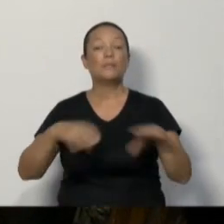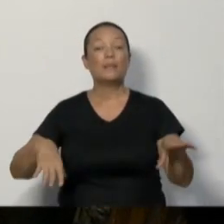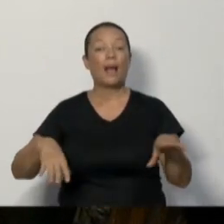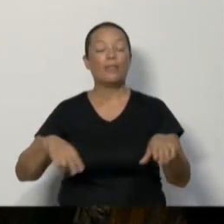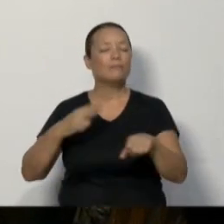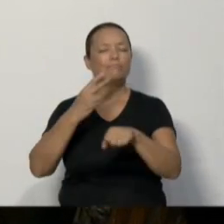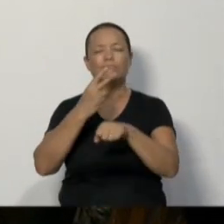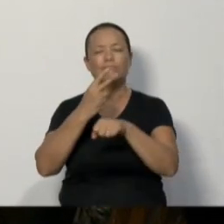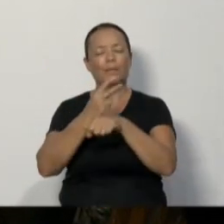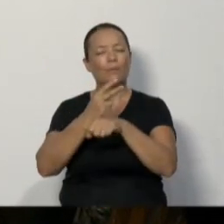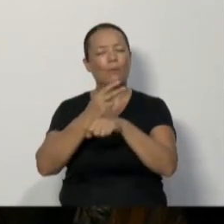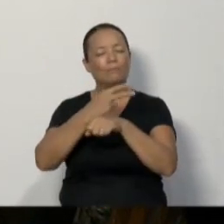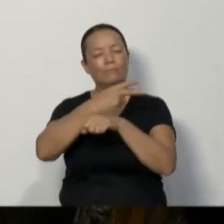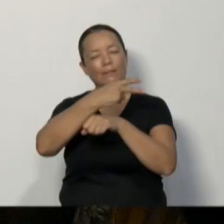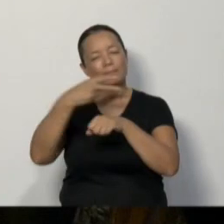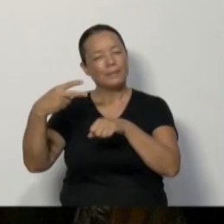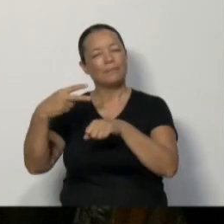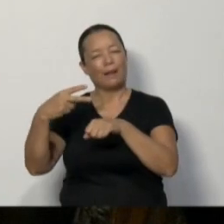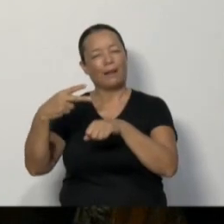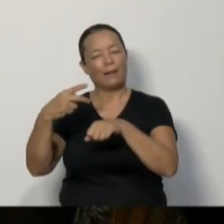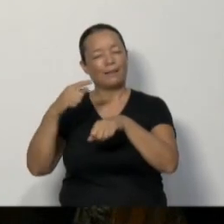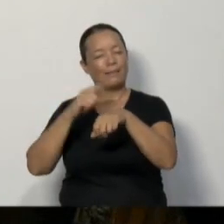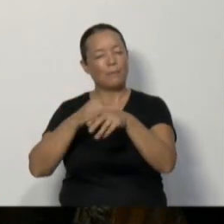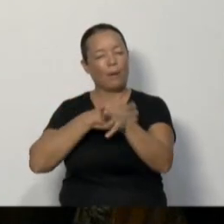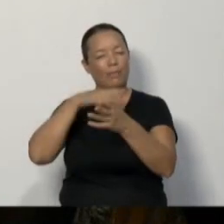Comenzando esta segunda semana del tiempo cuaresmal,